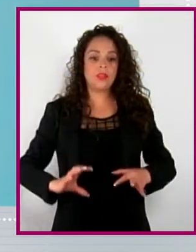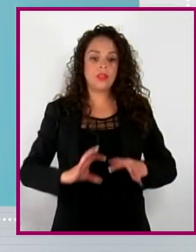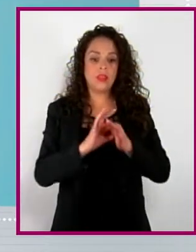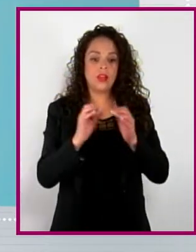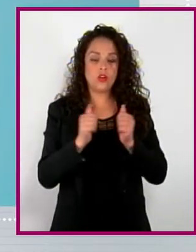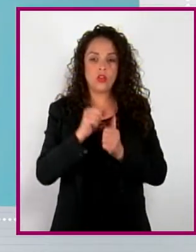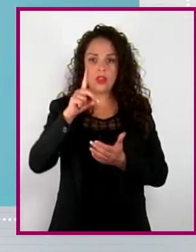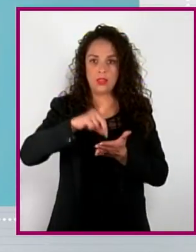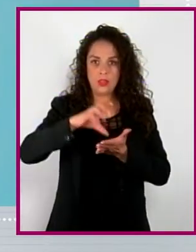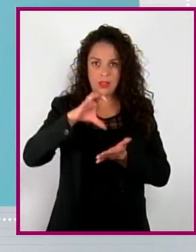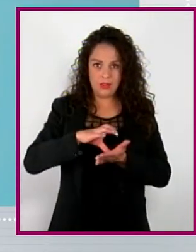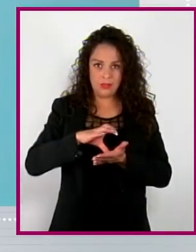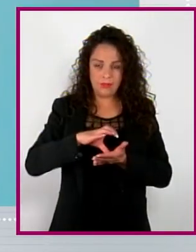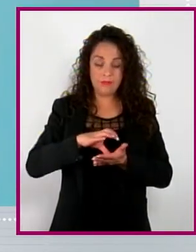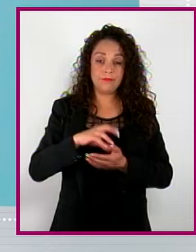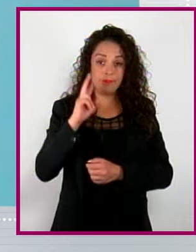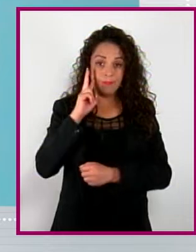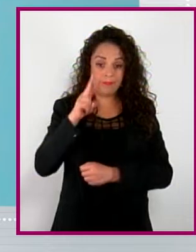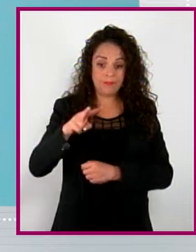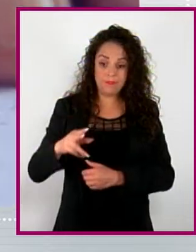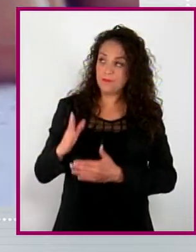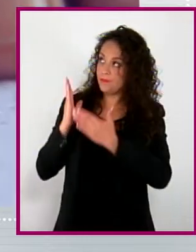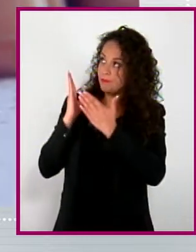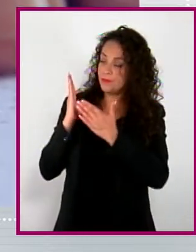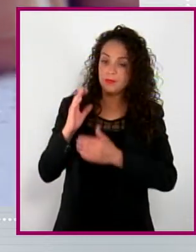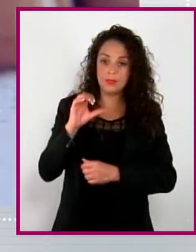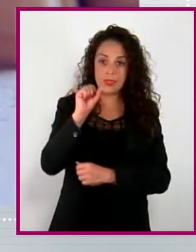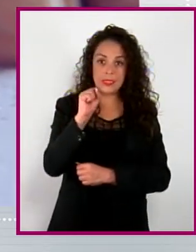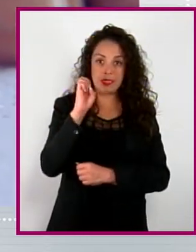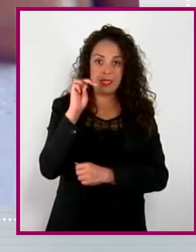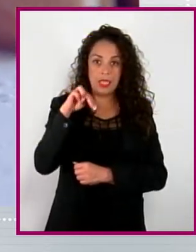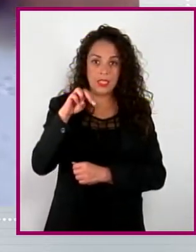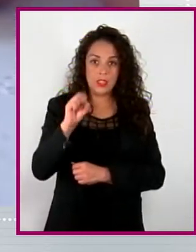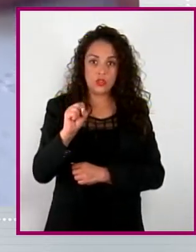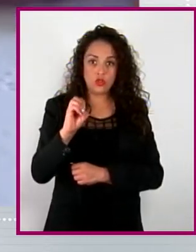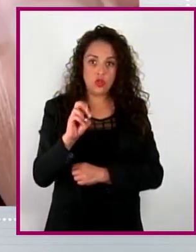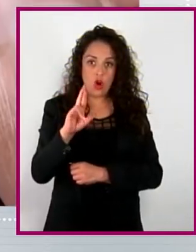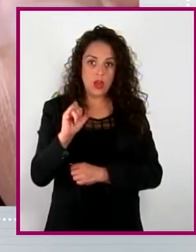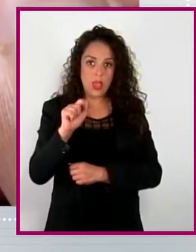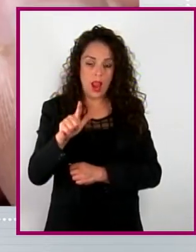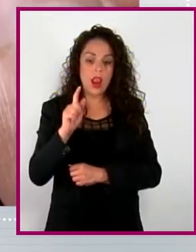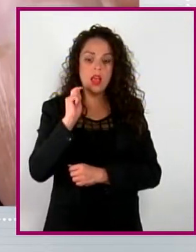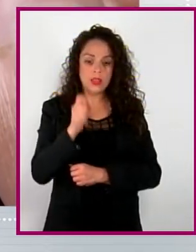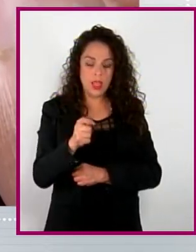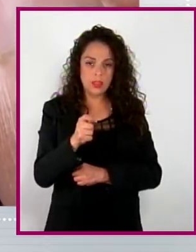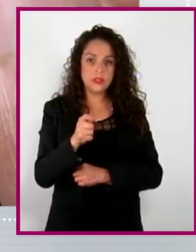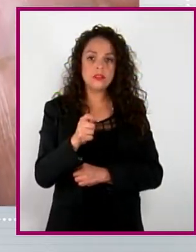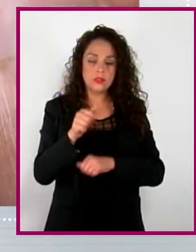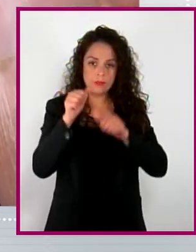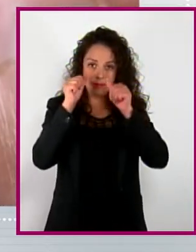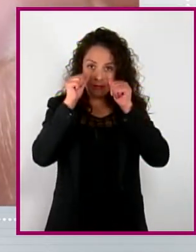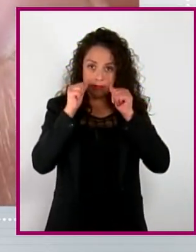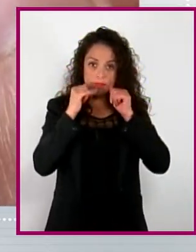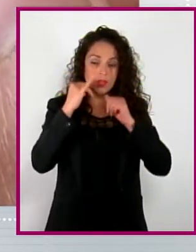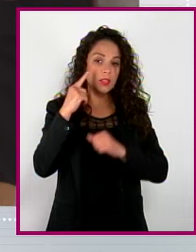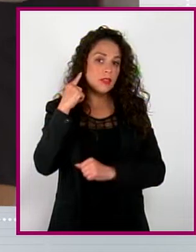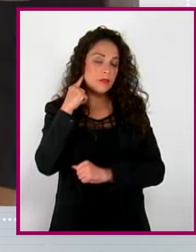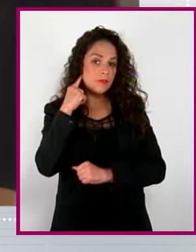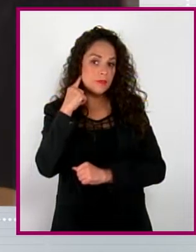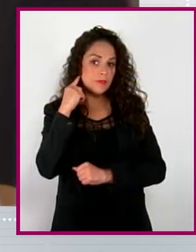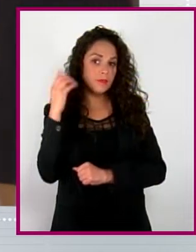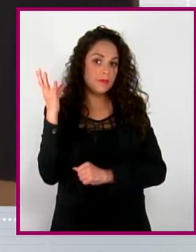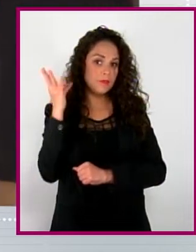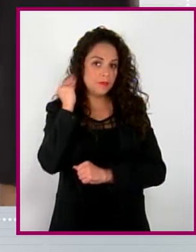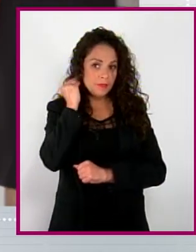la discapacidad sensorial, que incluye la discapacidad visual y la discapacidad auditiva. Está